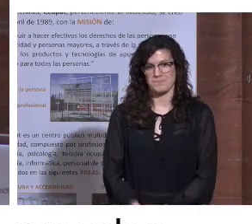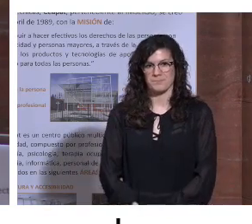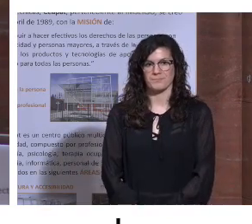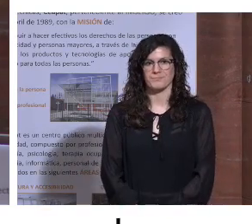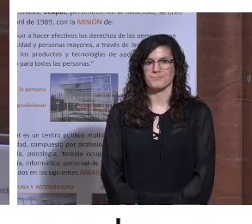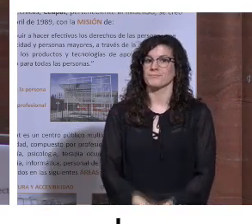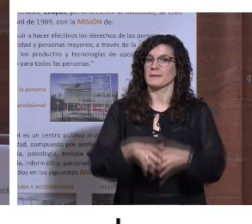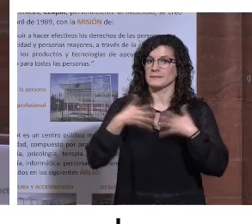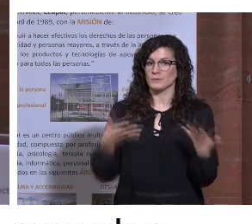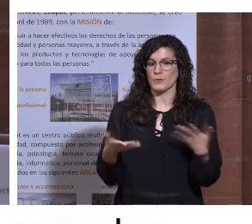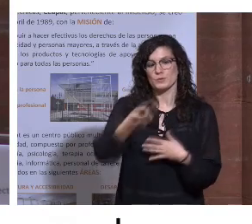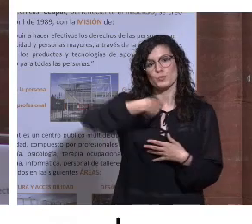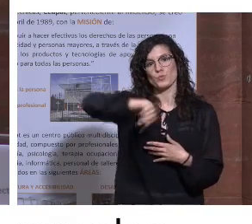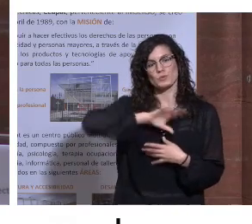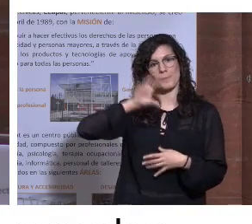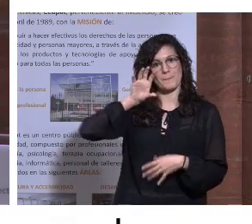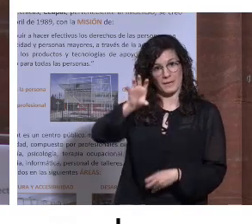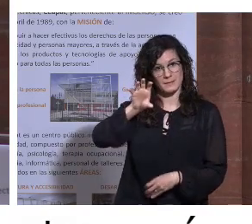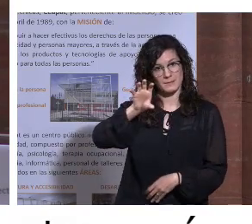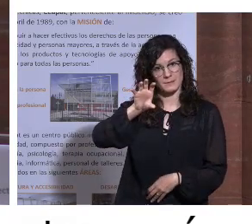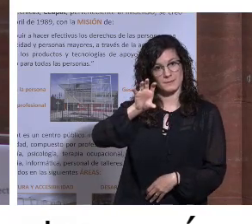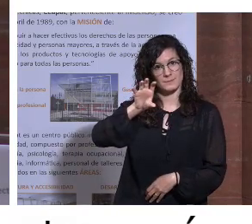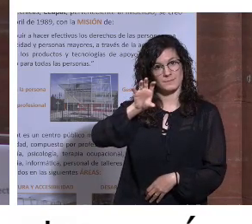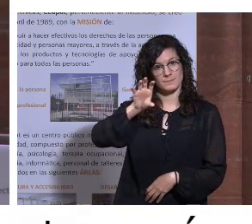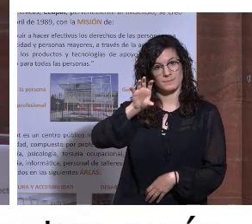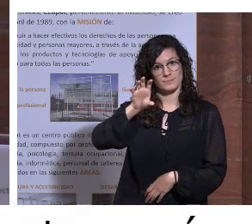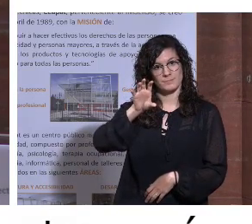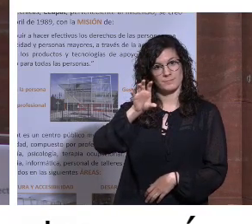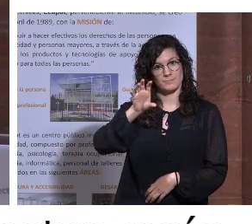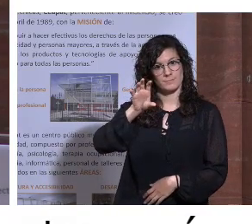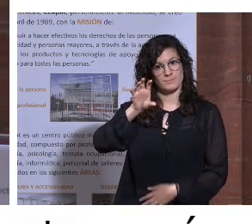Entonces, nuestro país tiene que ponerse